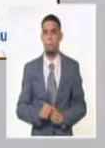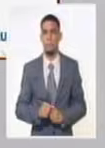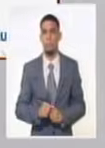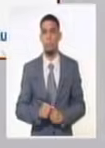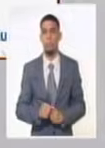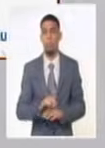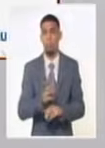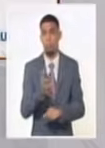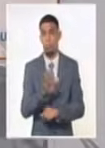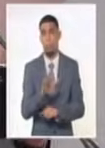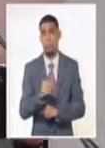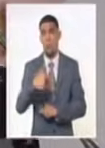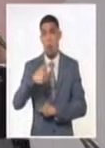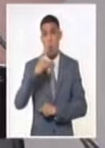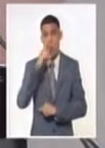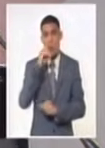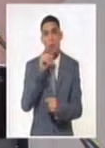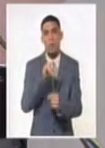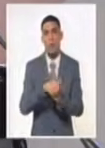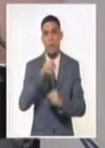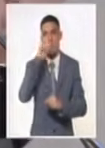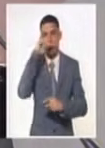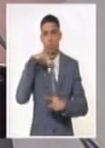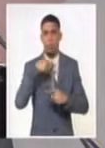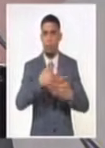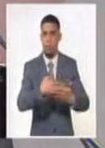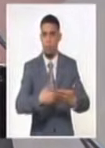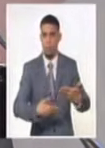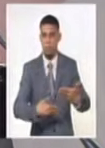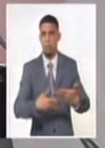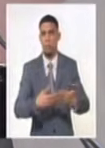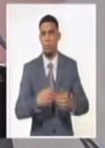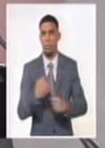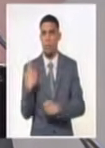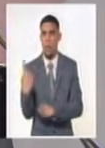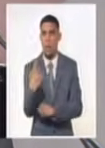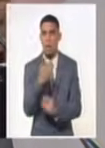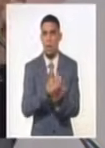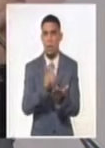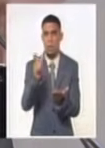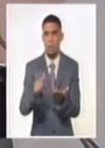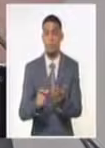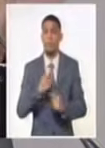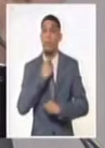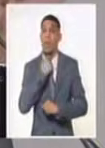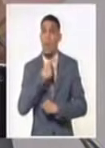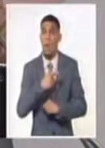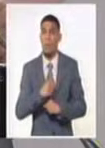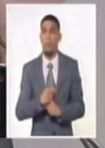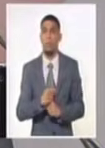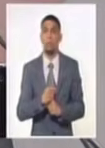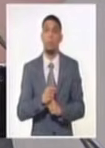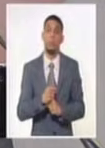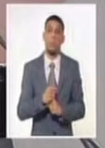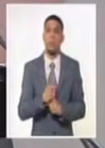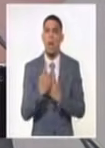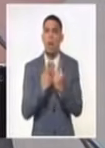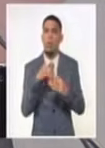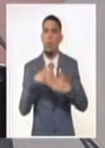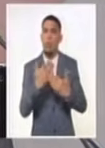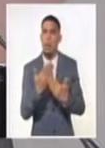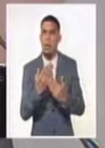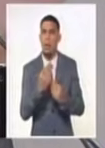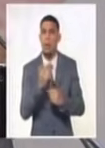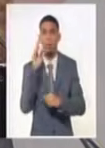pruebas de ingreso. Esto tiene otras significaciones en, por ejemplo, la posposición de algunos días, algunas semanas del llamado al servicio